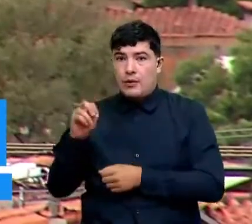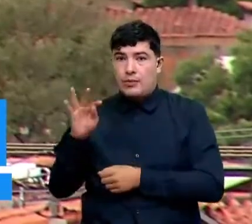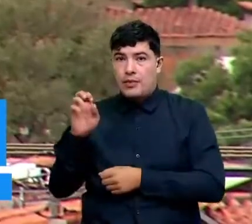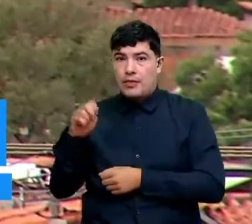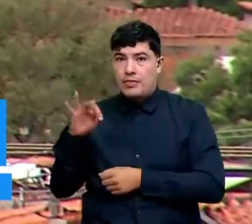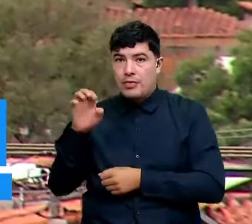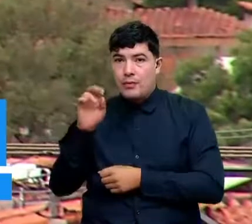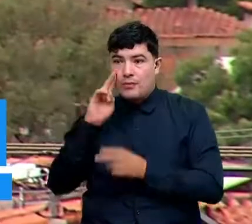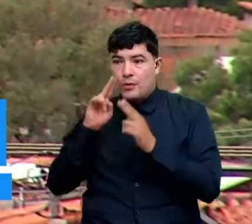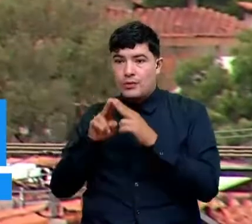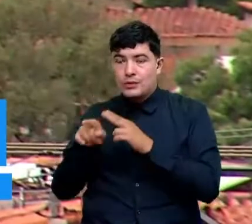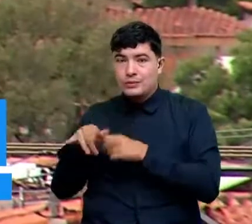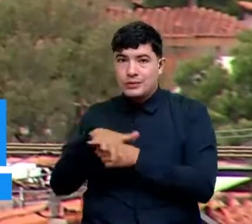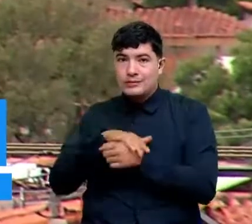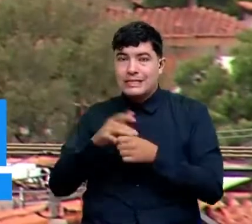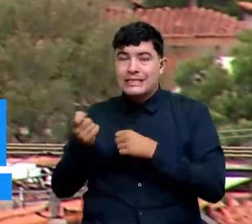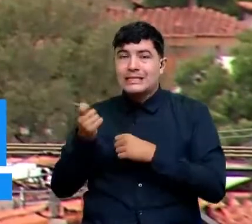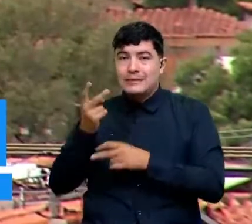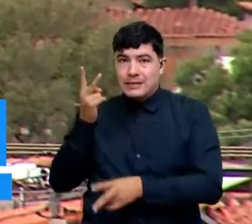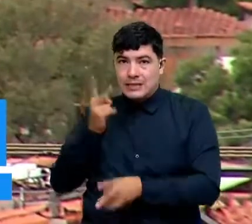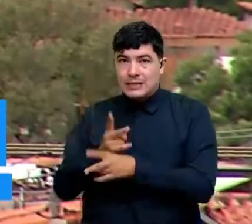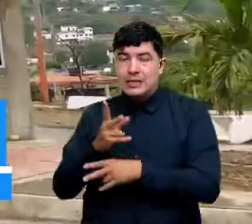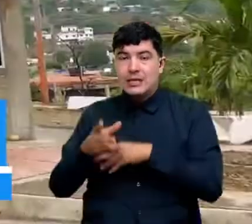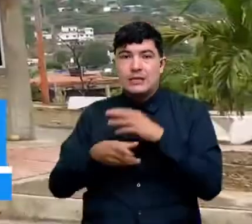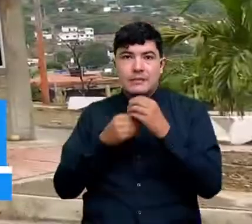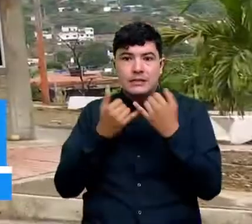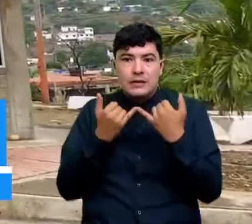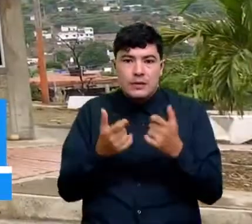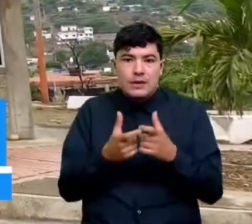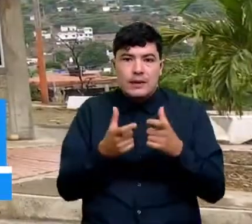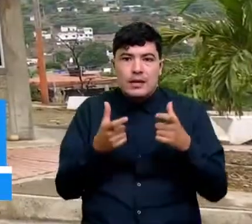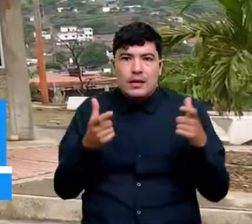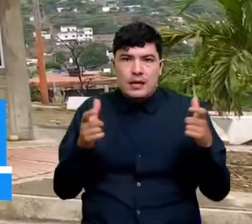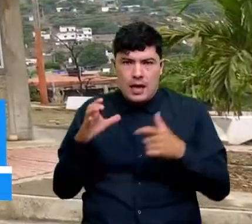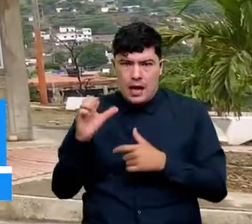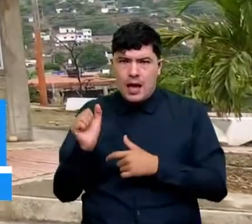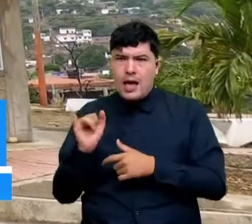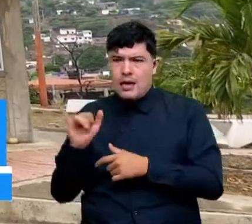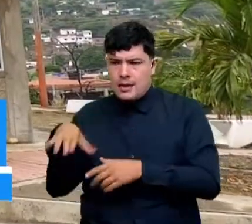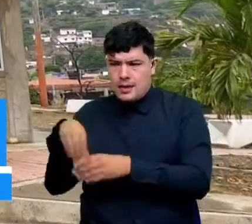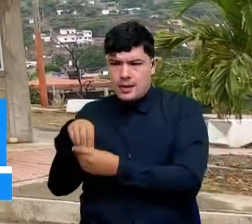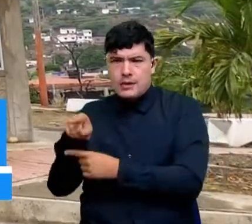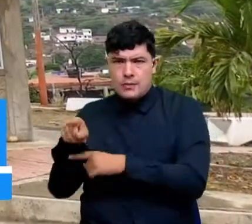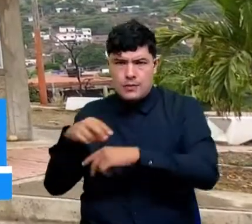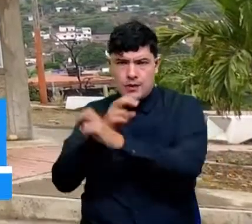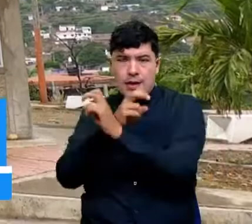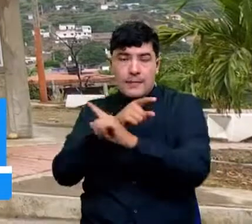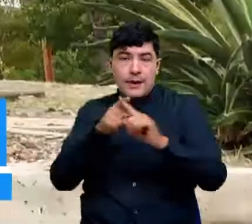una situación que hace que la inseguridad aumente y que aunque exista un CAI en el parque, la